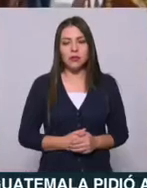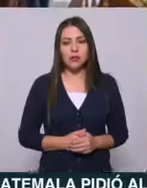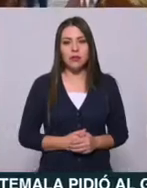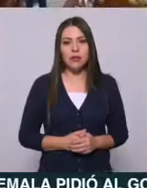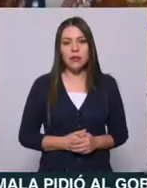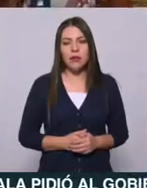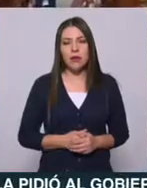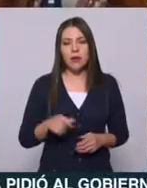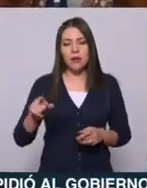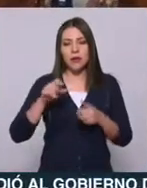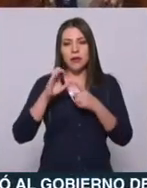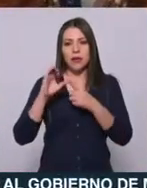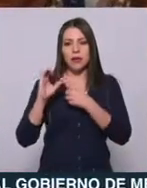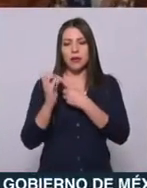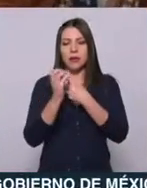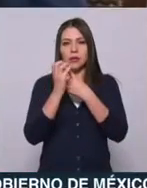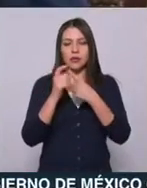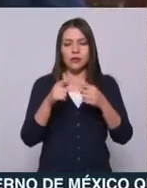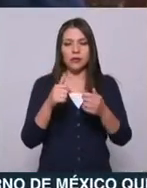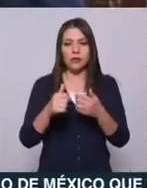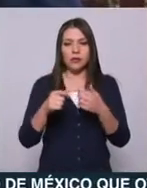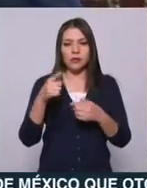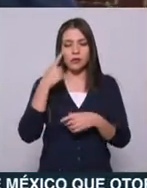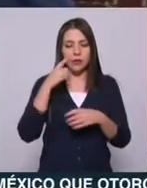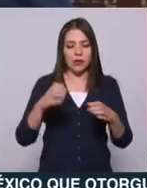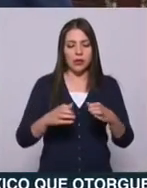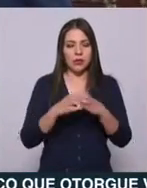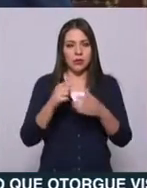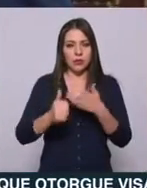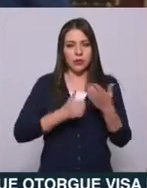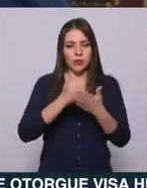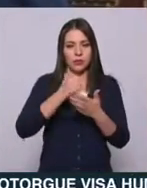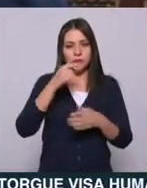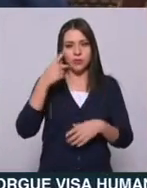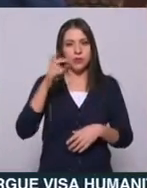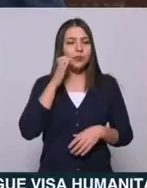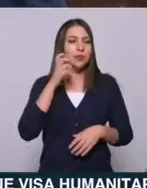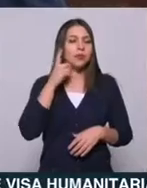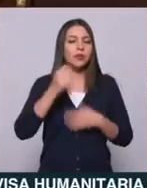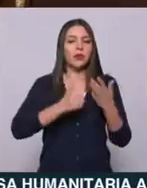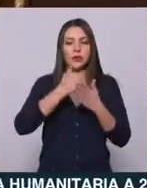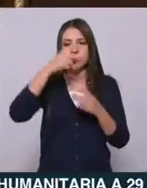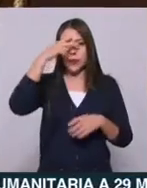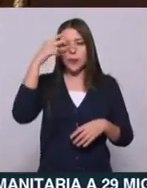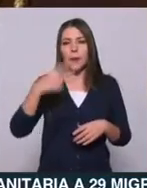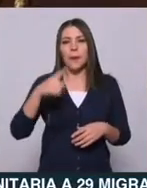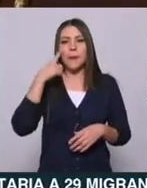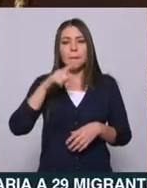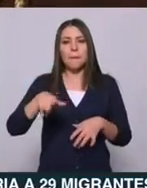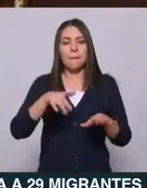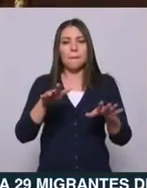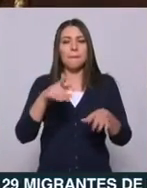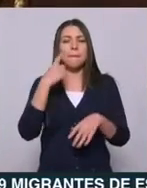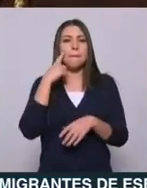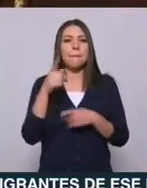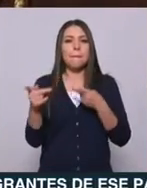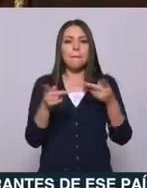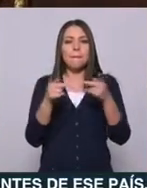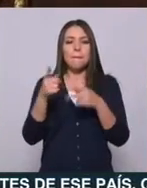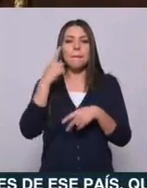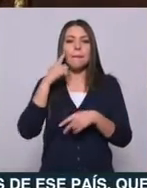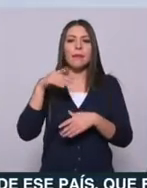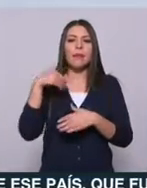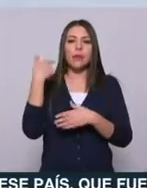La Comisión Permanente del Congreso de la Ciudad de México se dio por informada sobre el acuerdo de la Junta de Coordinación Política sobre la realización de un periodo extraordinario